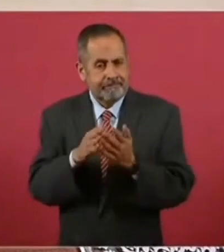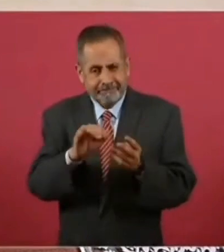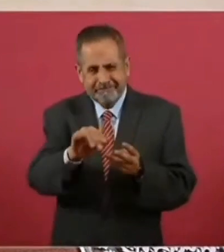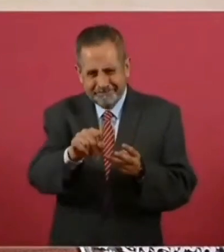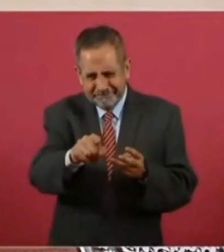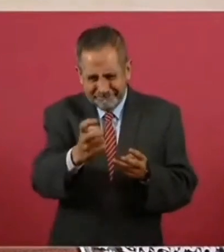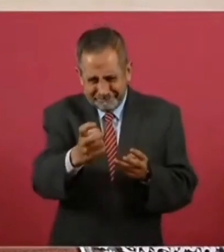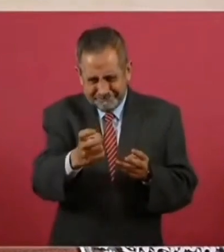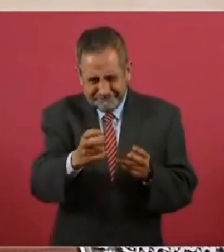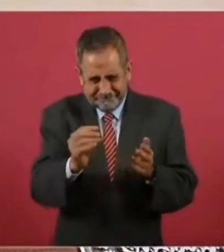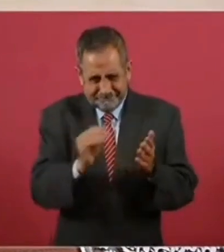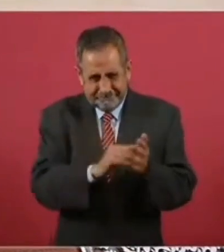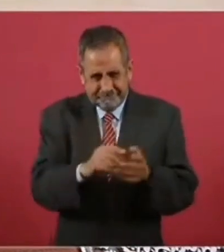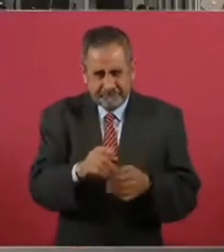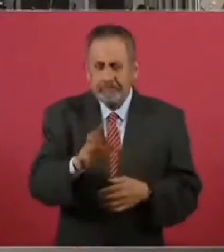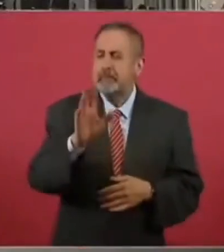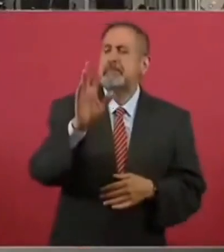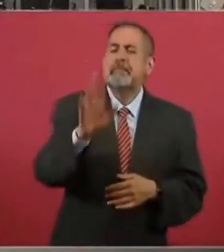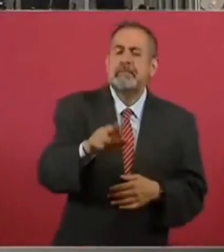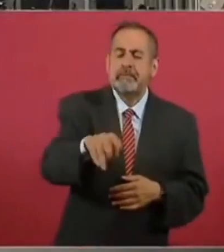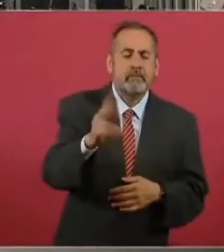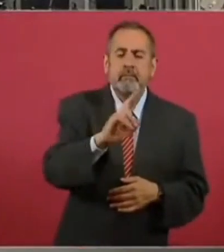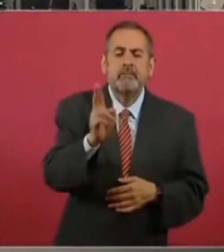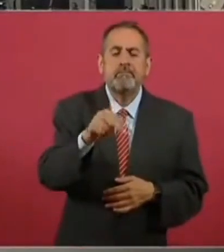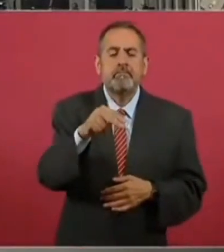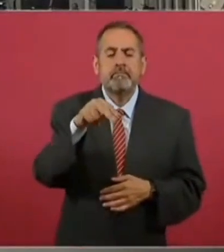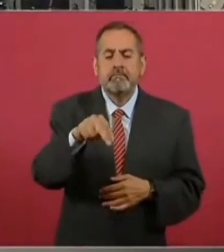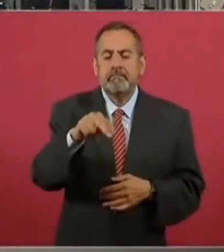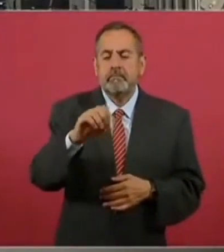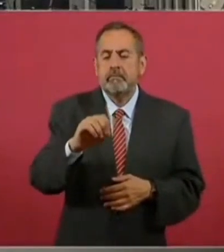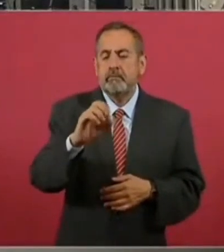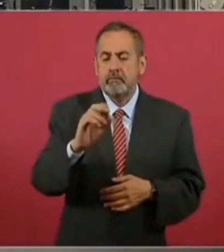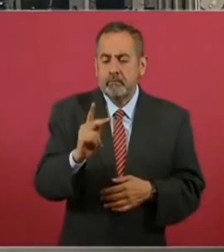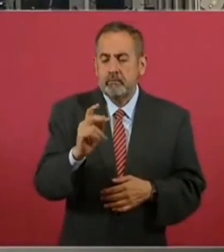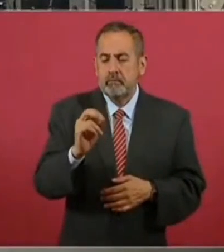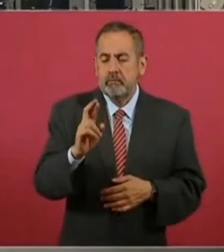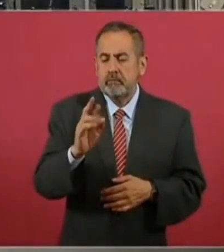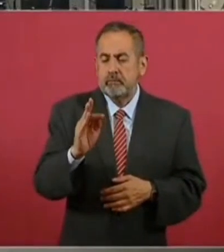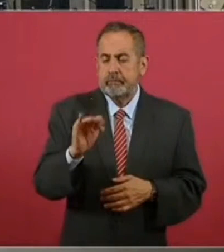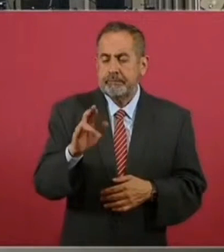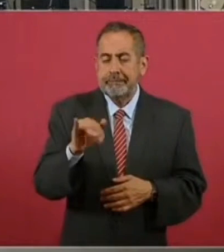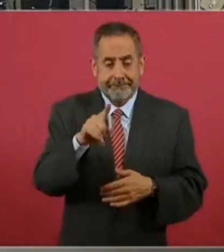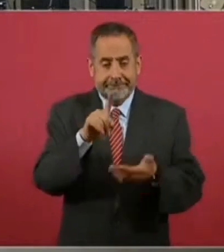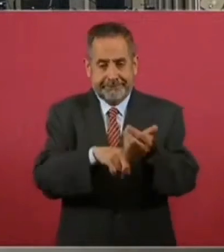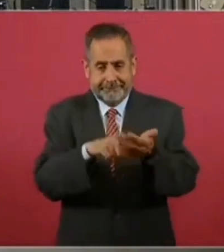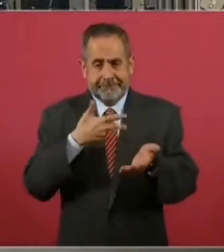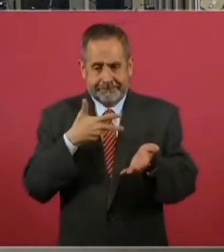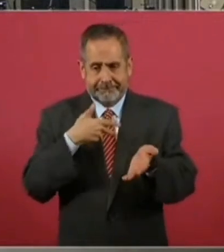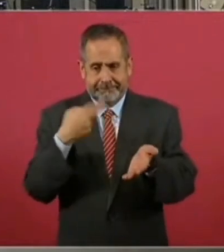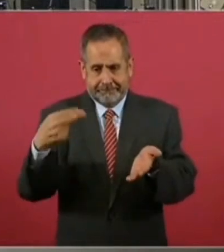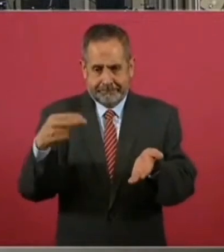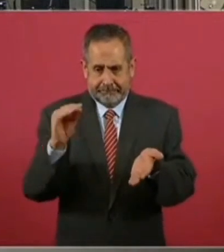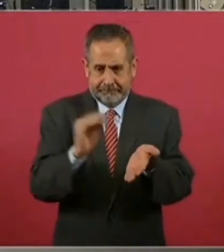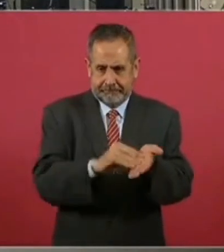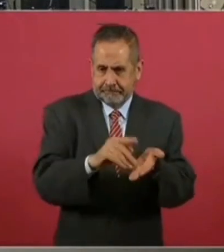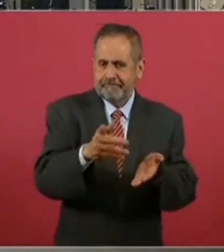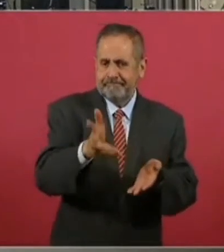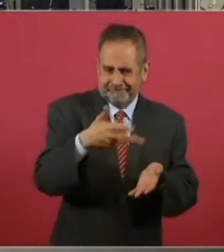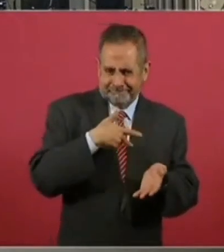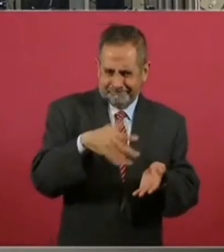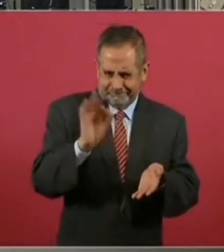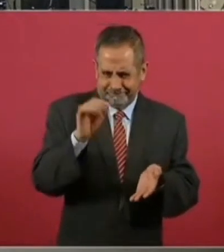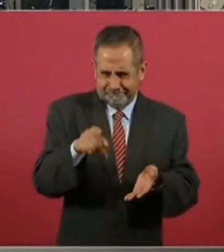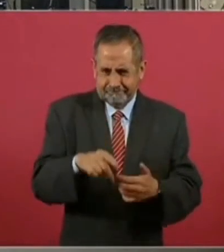Sí. El neoporfirismo. Pero sí. Está Felipe Buenrostro, está Lisiaga.